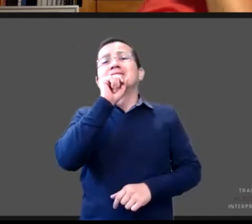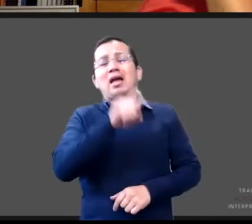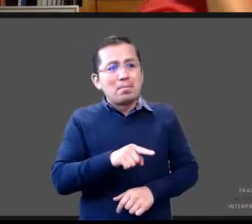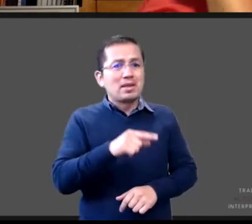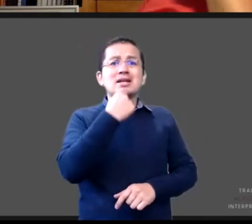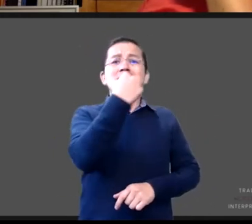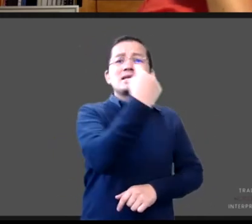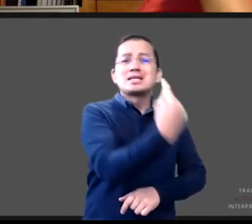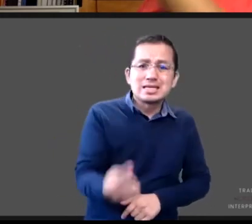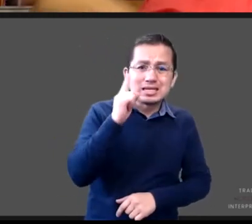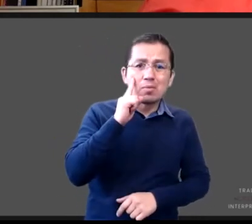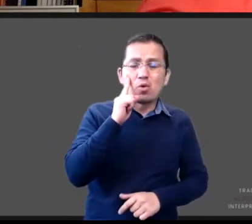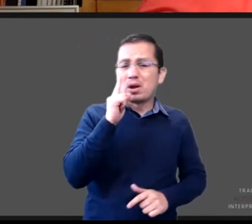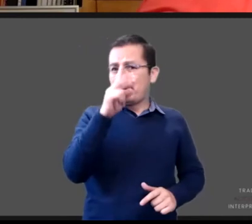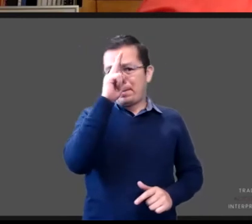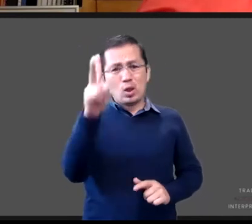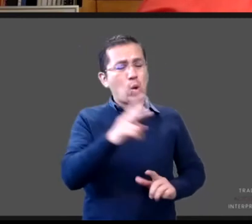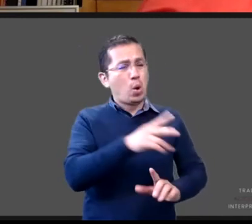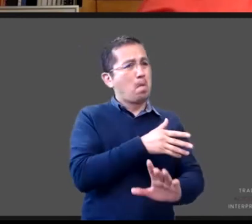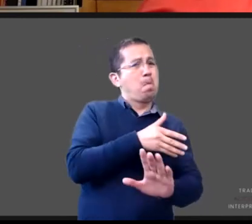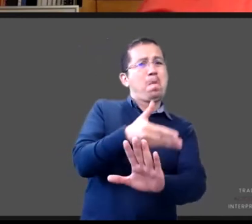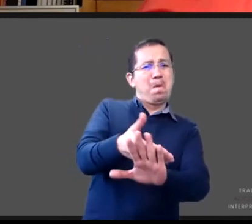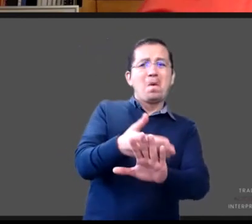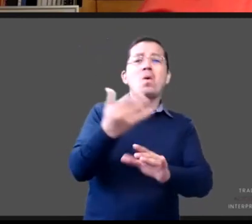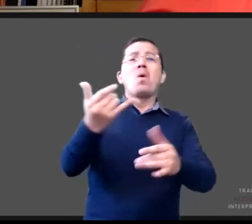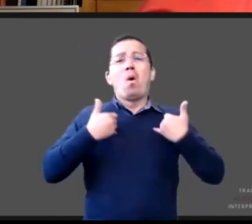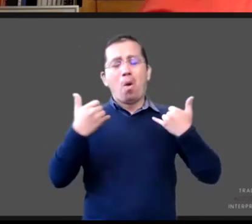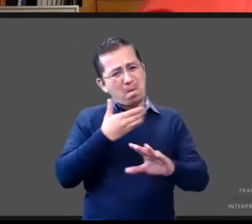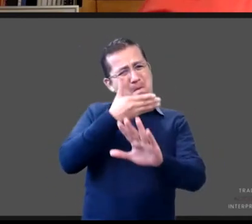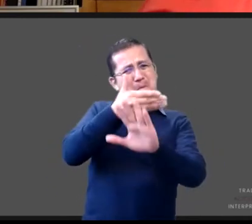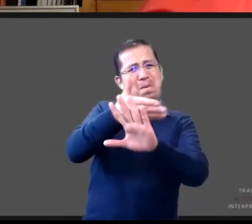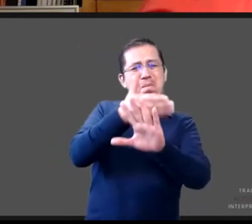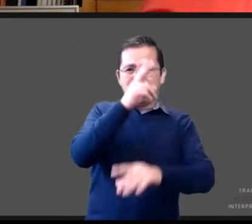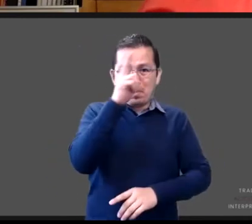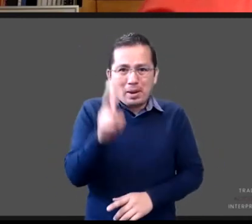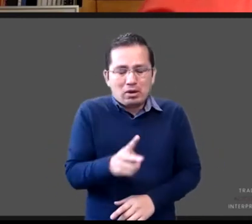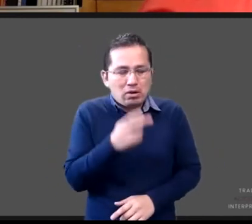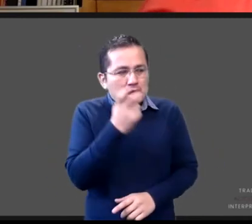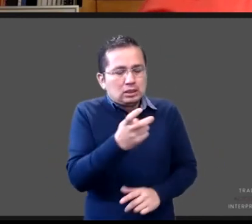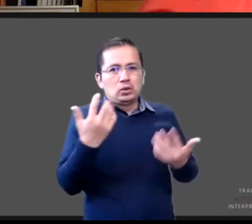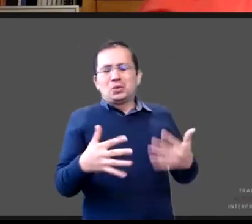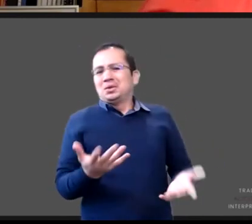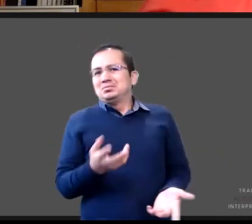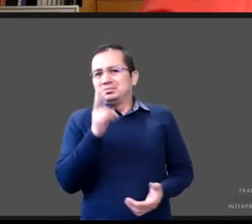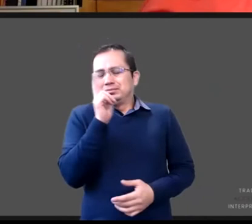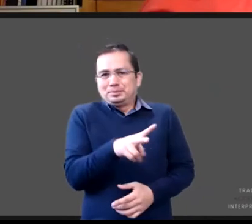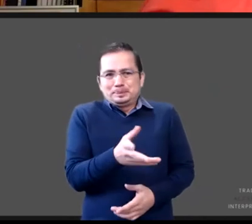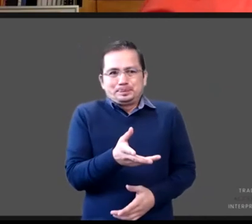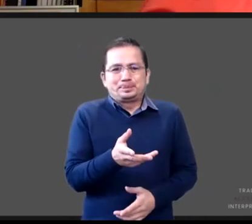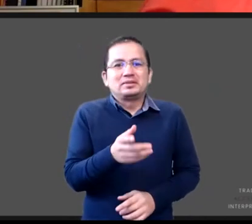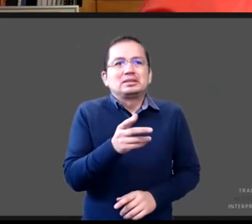las niñas y contra las adolescentes desde bebés. Escuchar también la